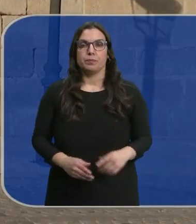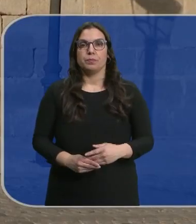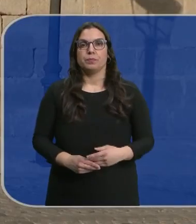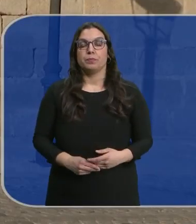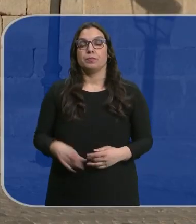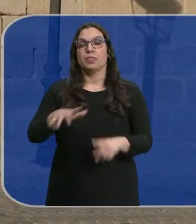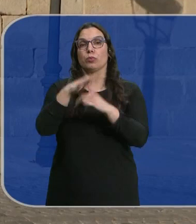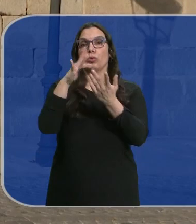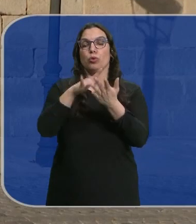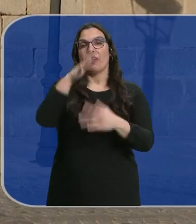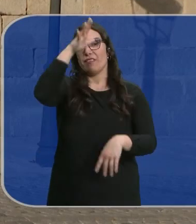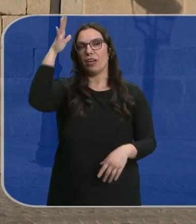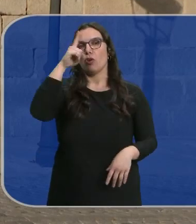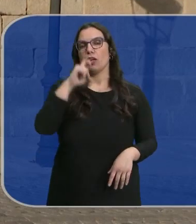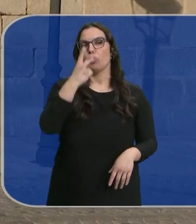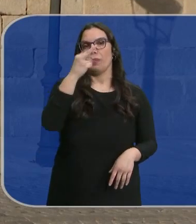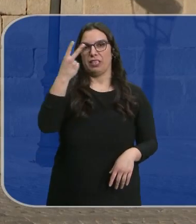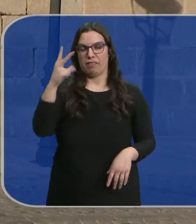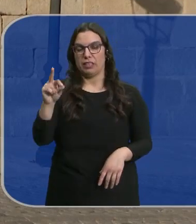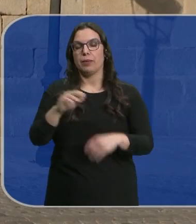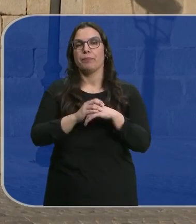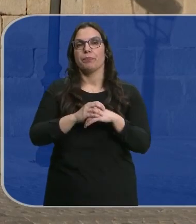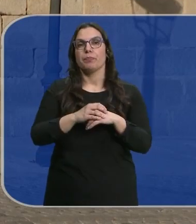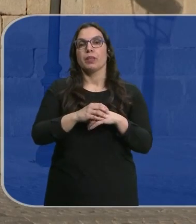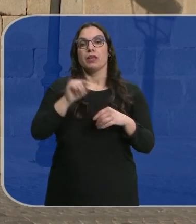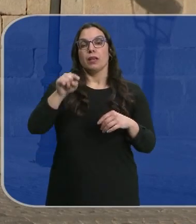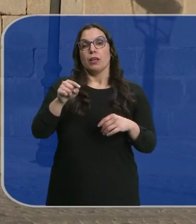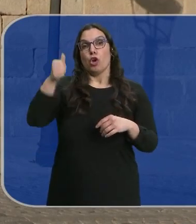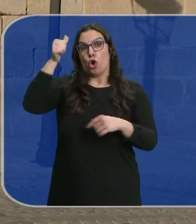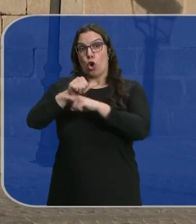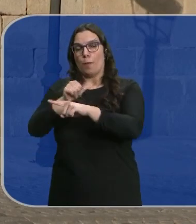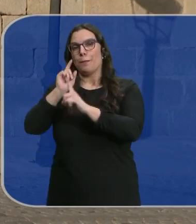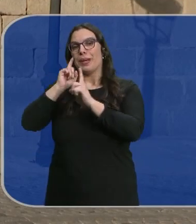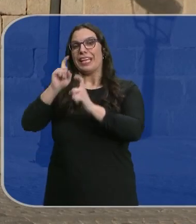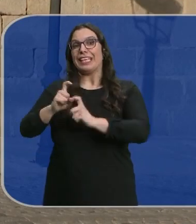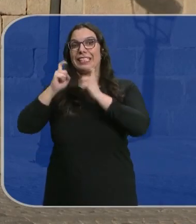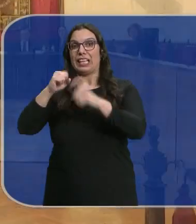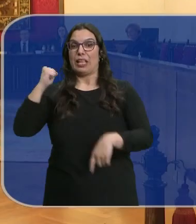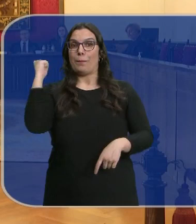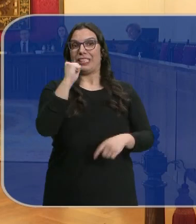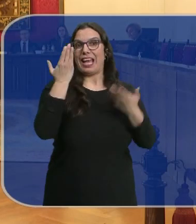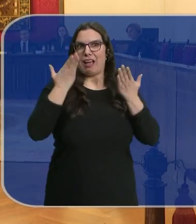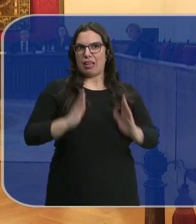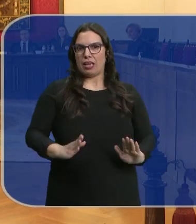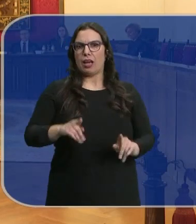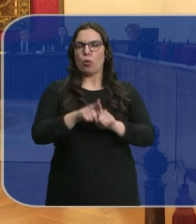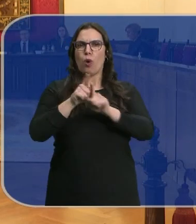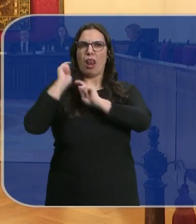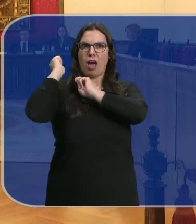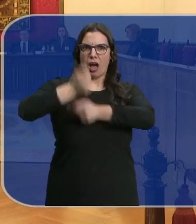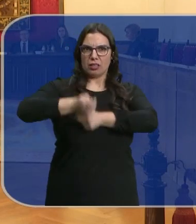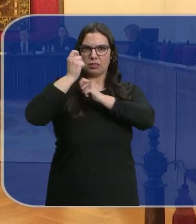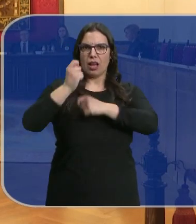Los hechos se produjeron en el verano del 2020 en La Cañada, cuando el acusado trató de quitar la vida a su hija con una hacha